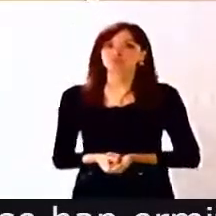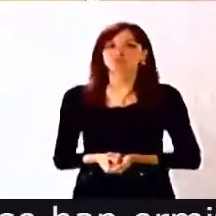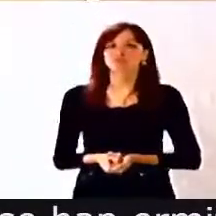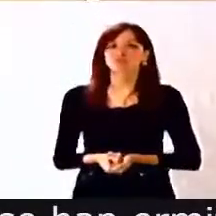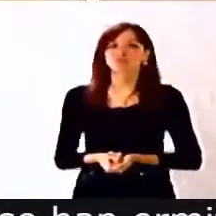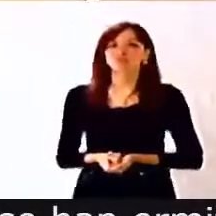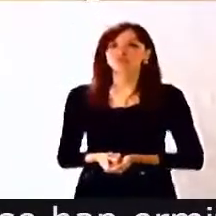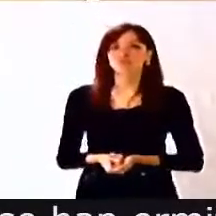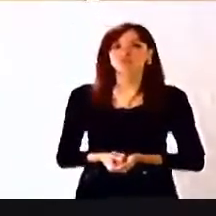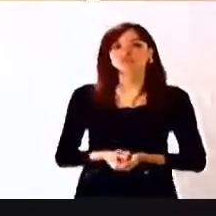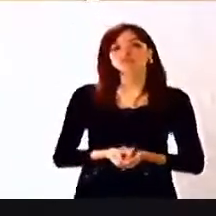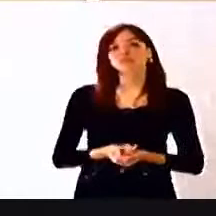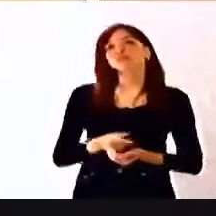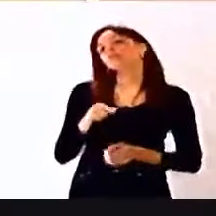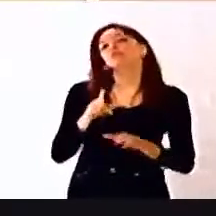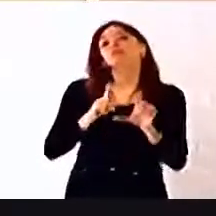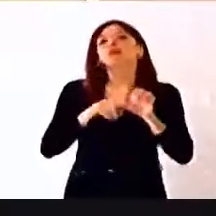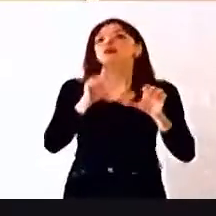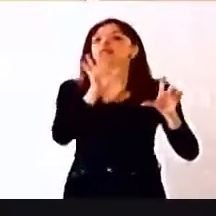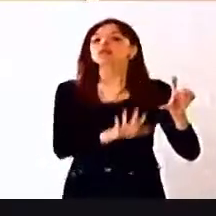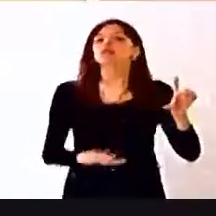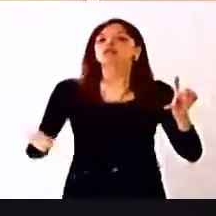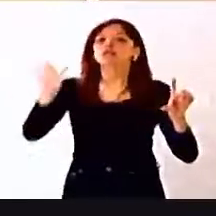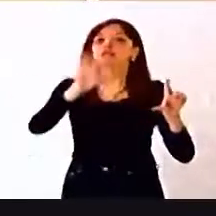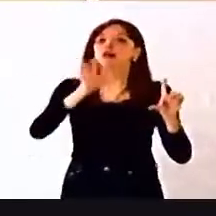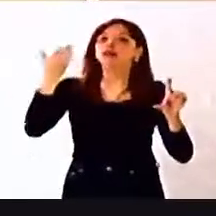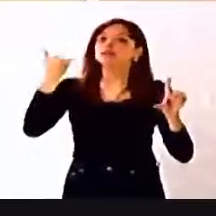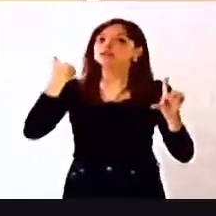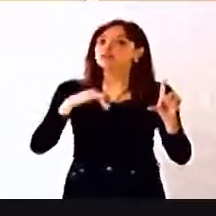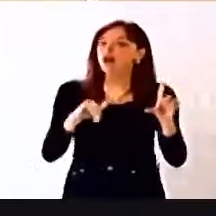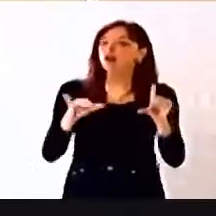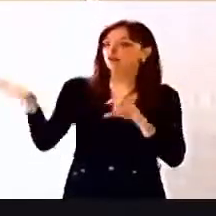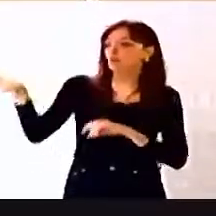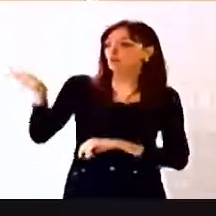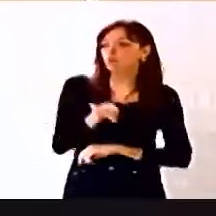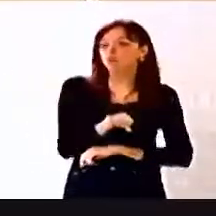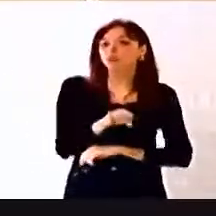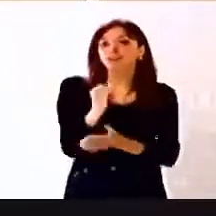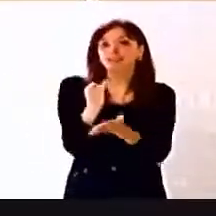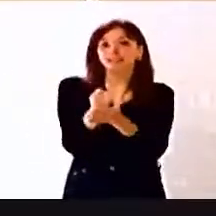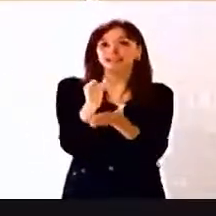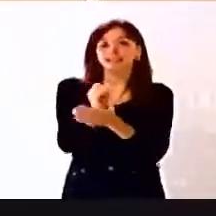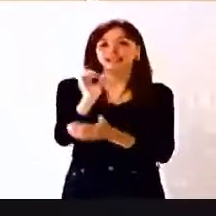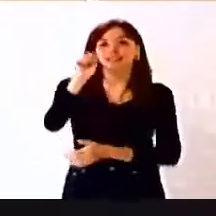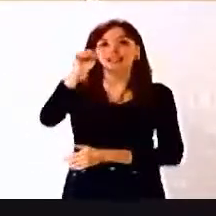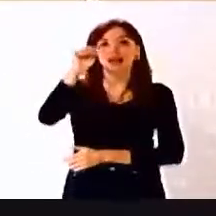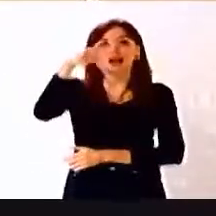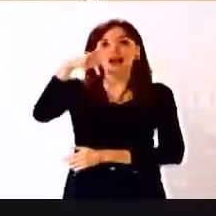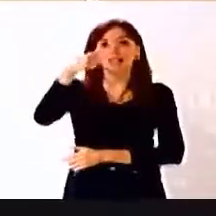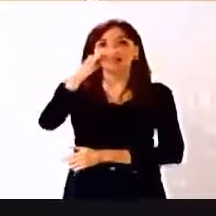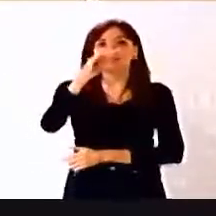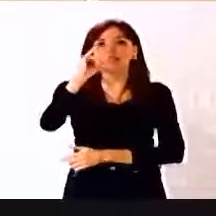En Extremadura se han incorporado ya los test de antígenos de segunda generación.